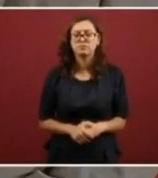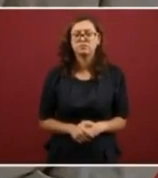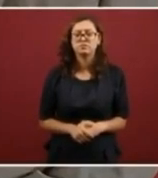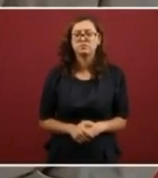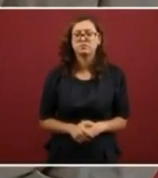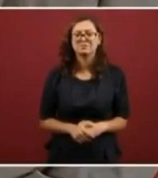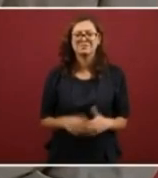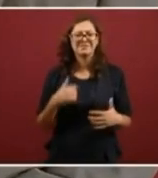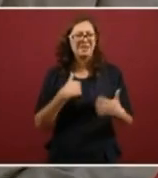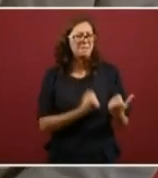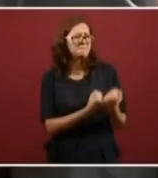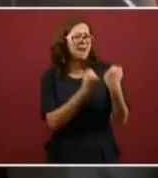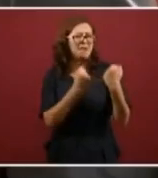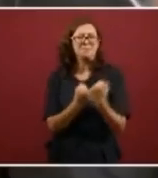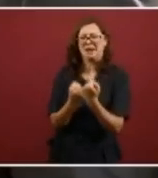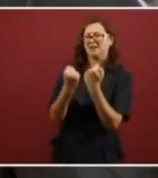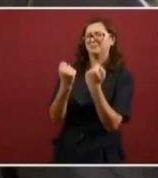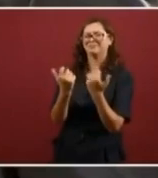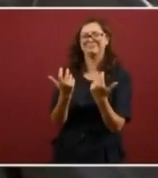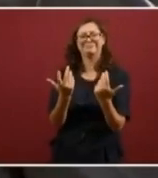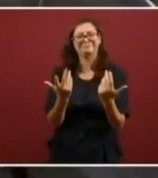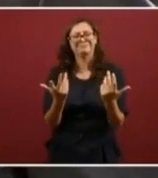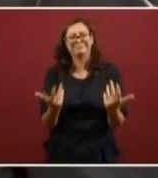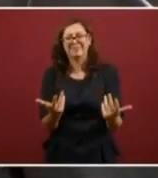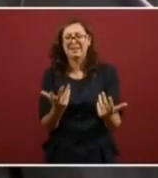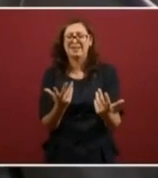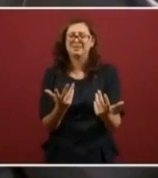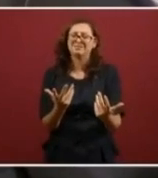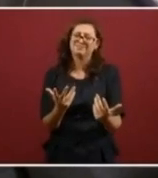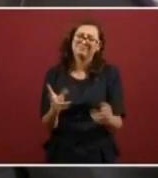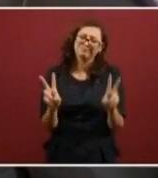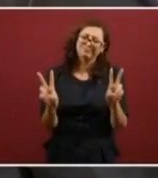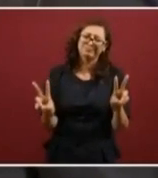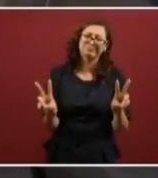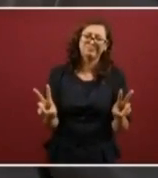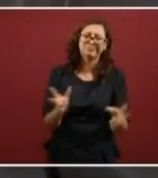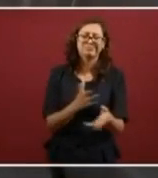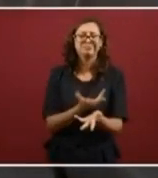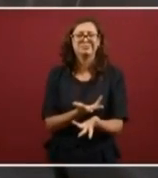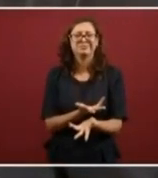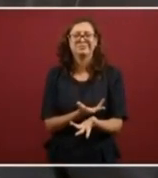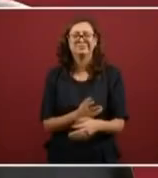No confrontarnos. Ahora sí que amor y paz.